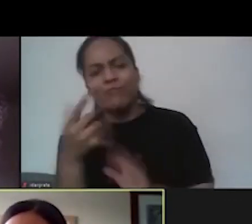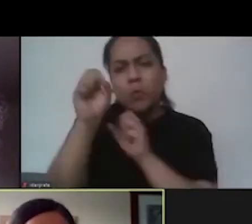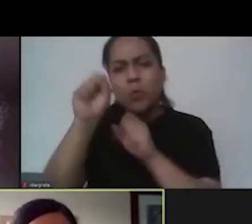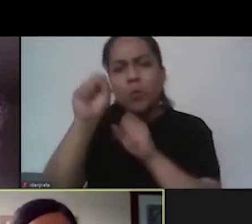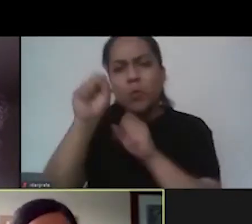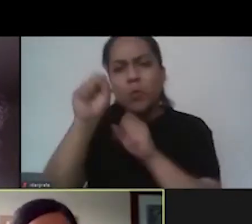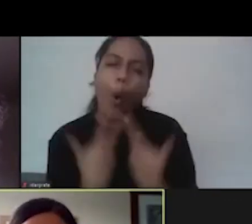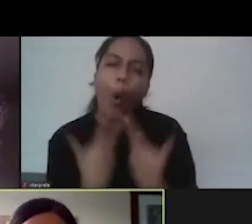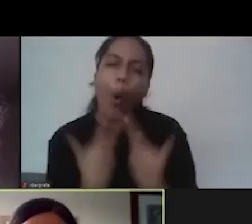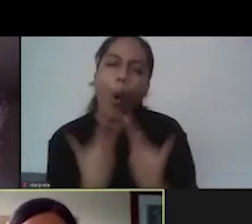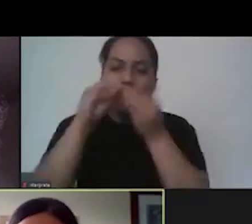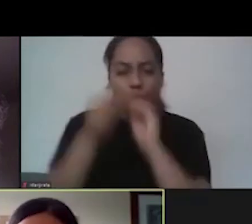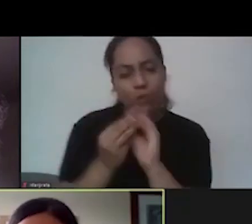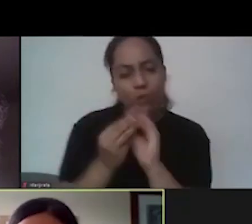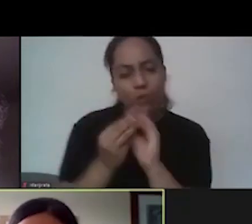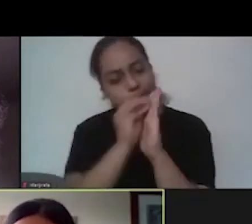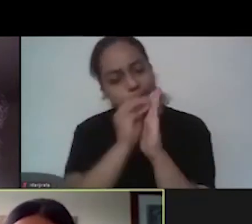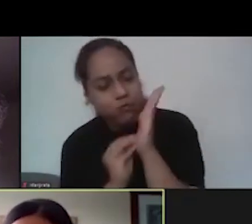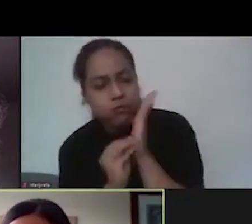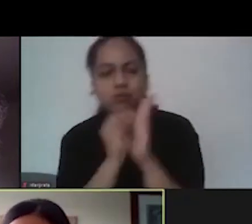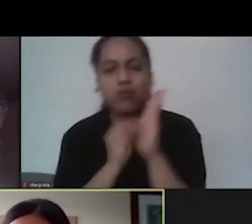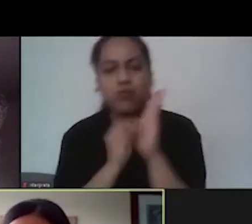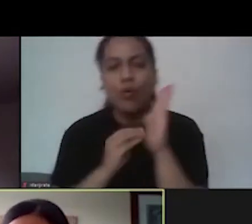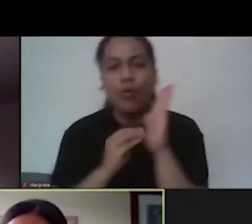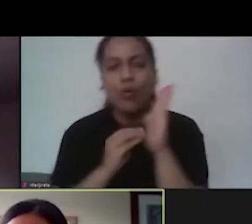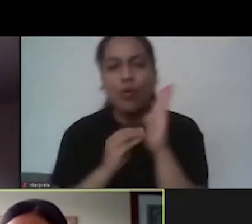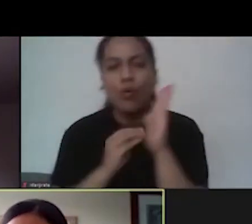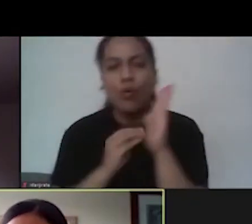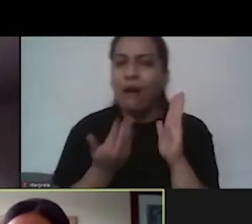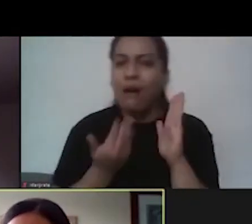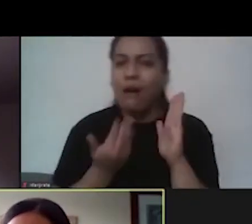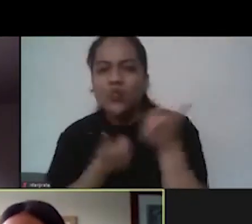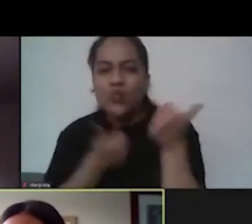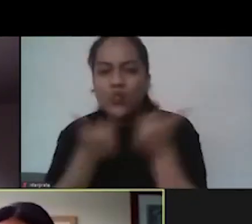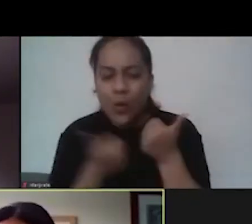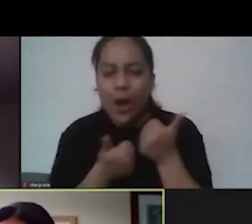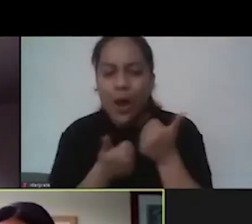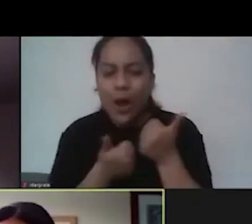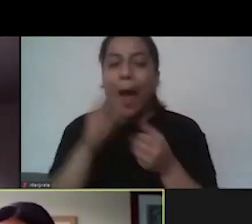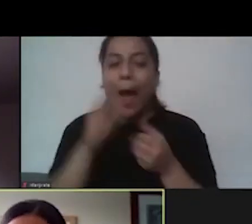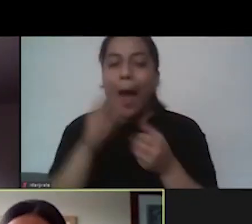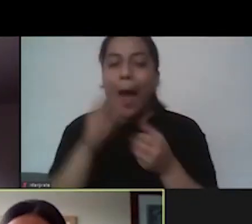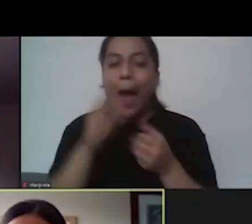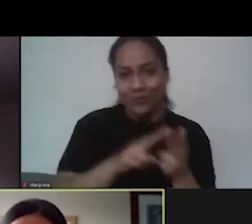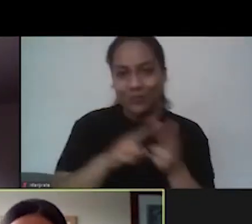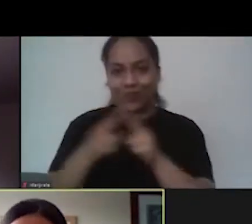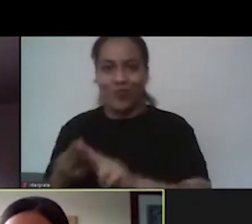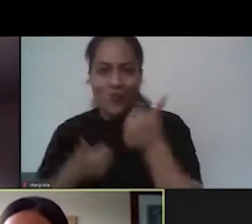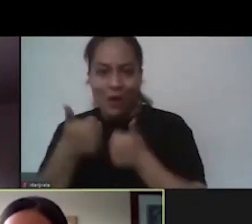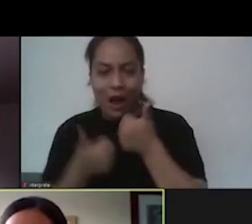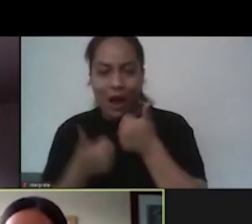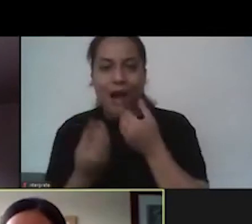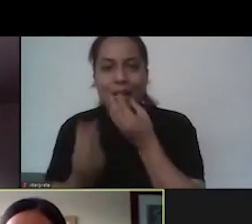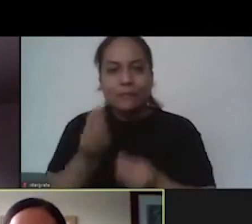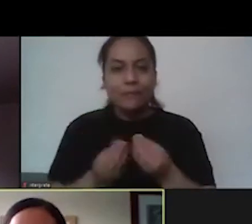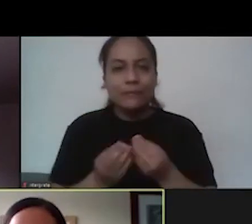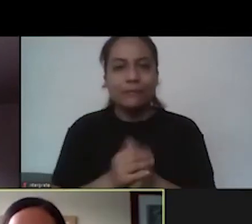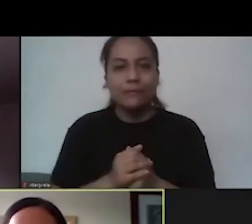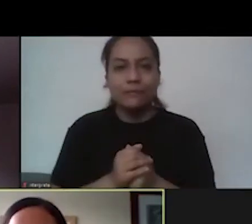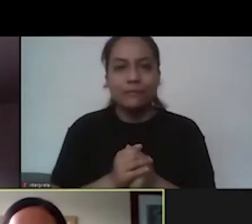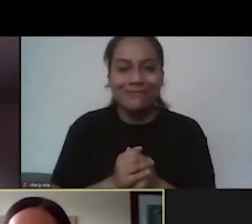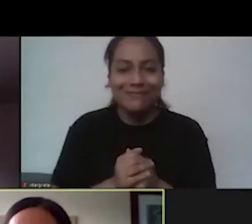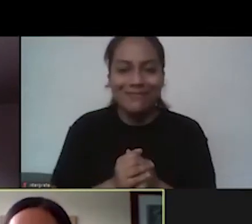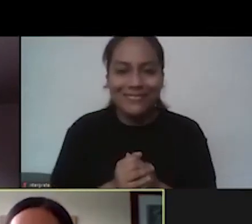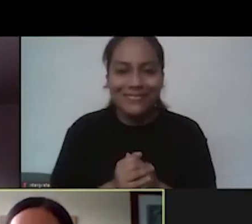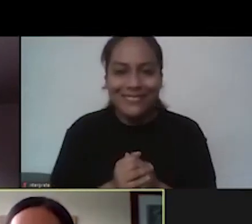técnicas que manejas, Luz Ángela, y la relación que hace técnica, la relación que podría